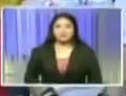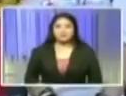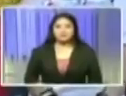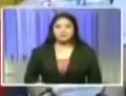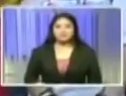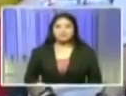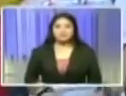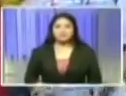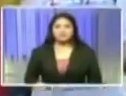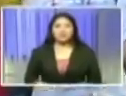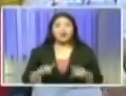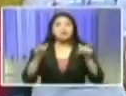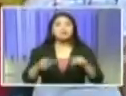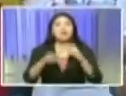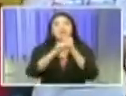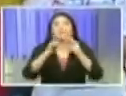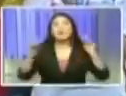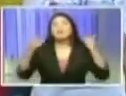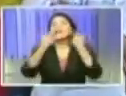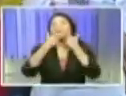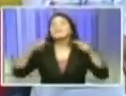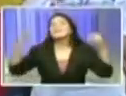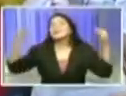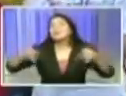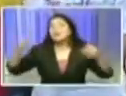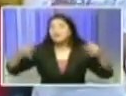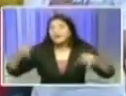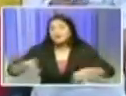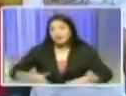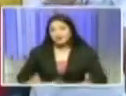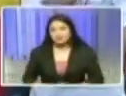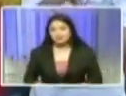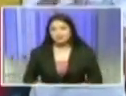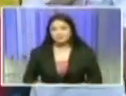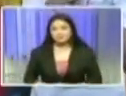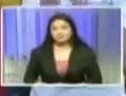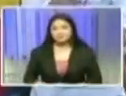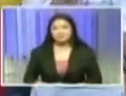Es una democracia libre y verdadera.